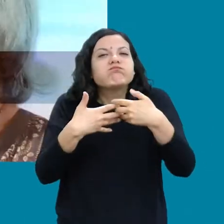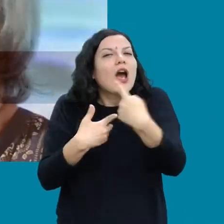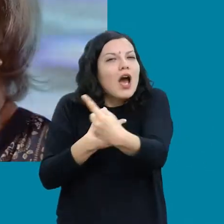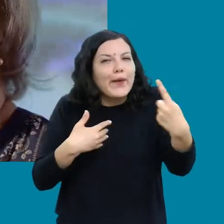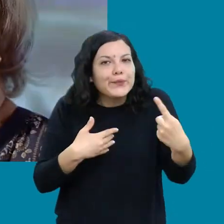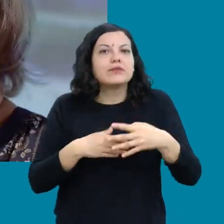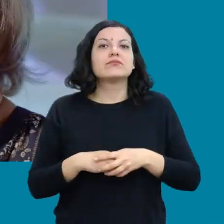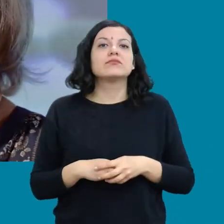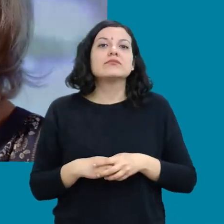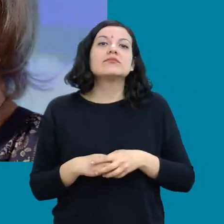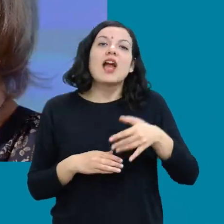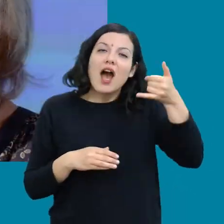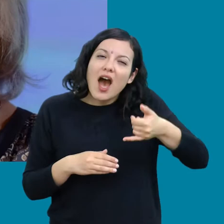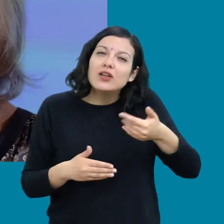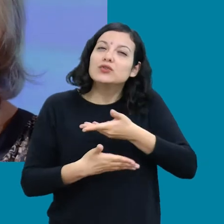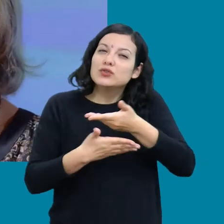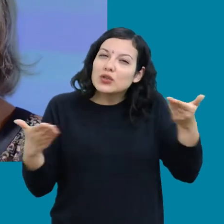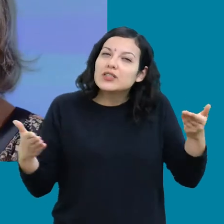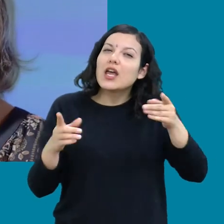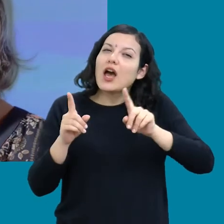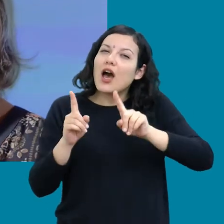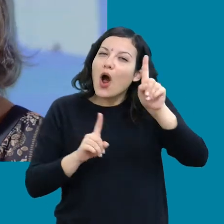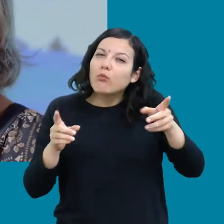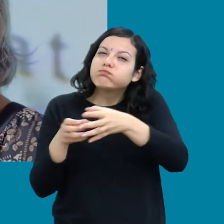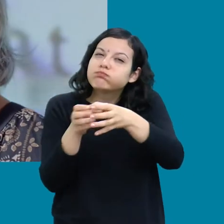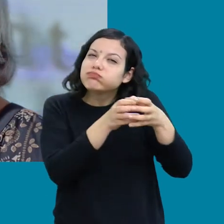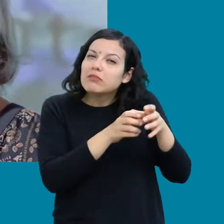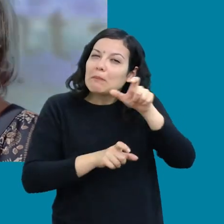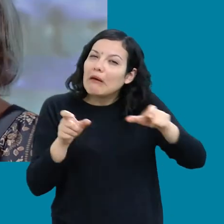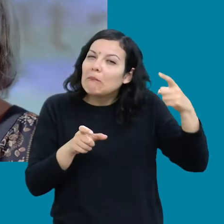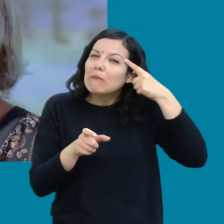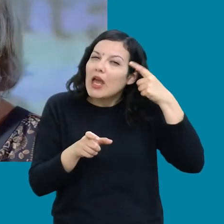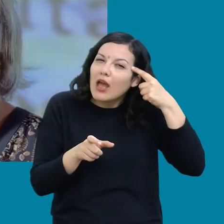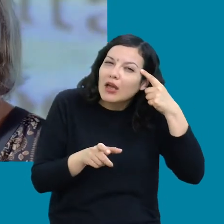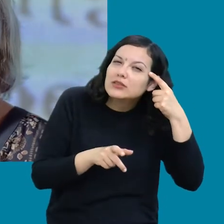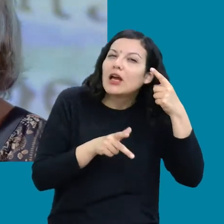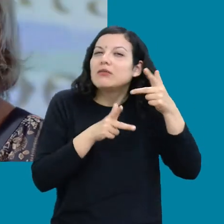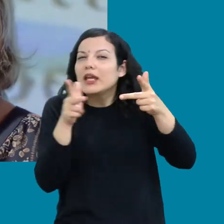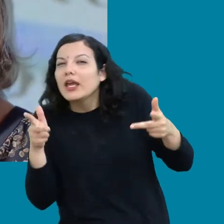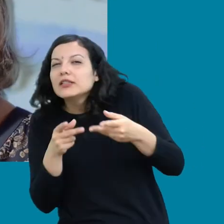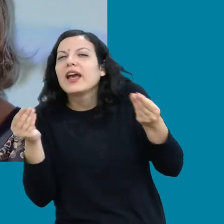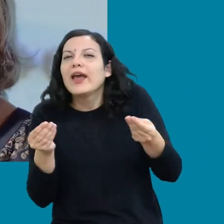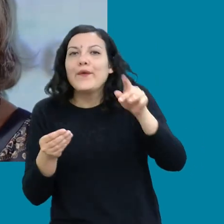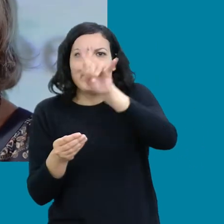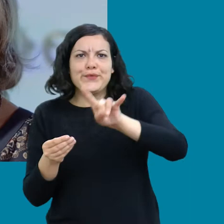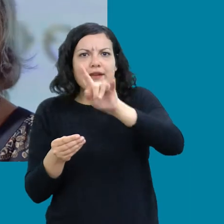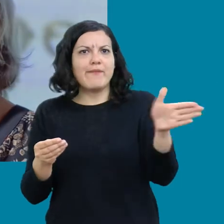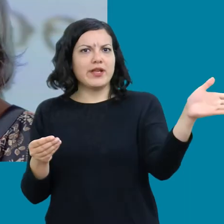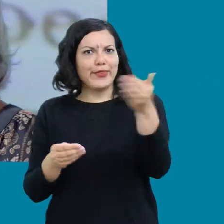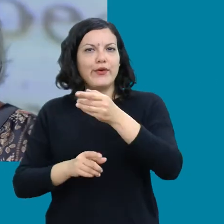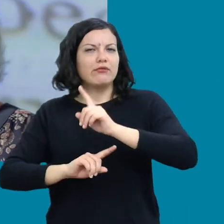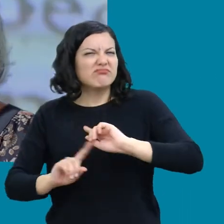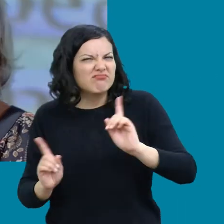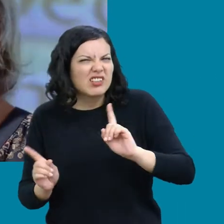Sigue existiendo en nuestra sociedad, en algunos sustratos capilares, de que la universidad no es para todos, de que